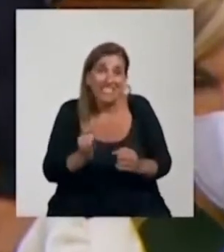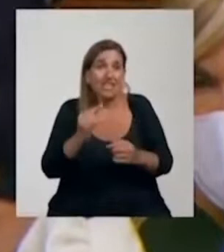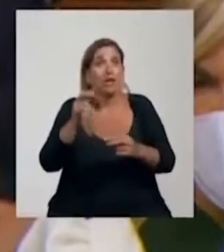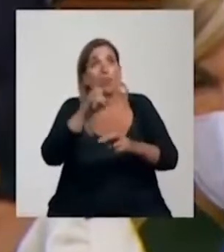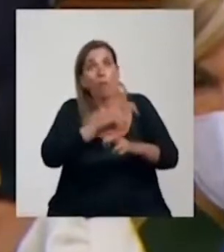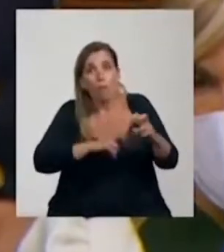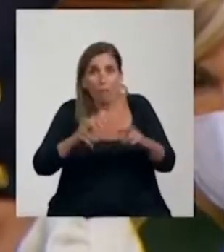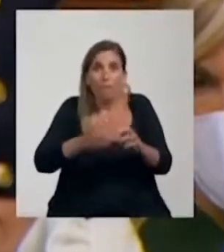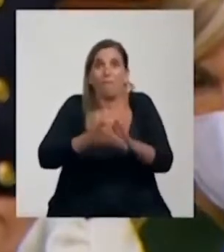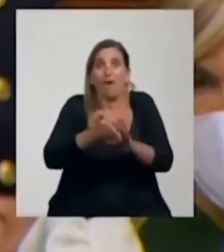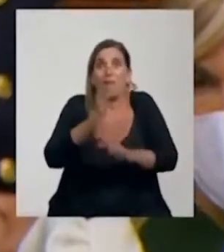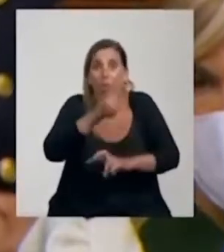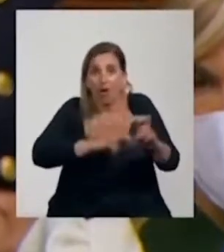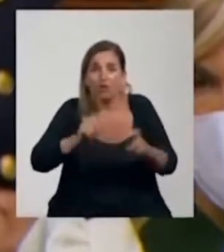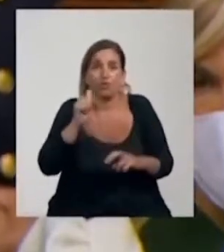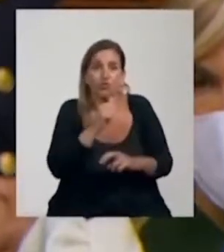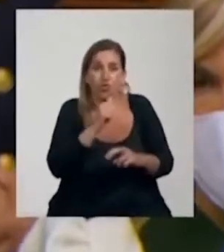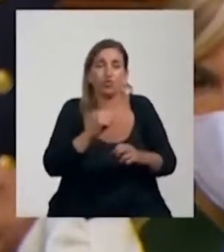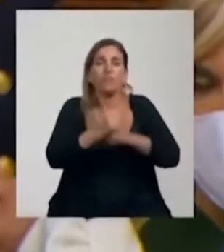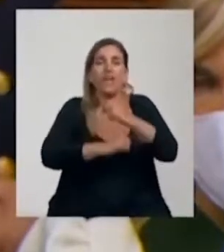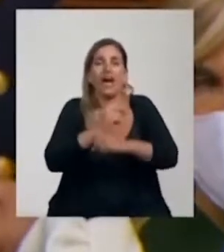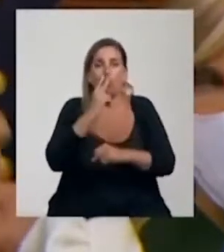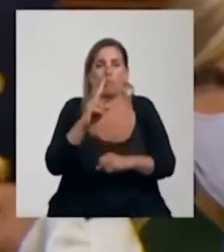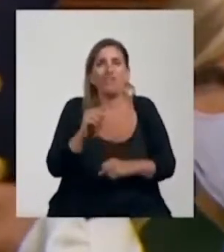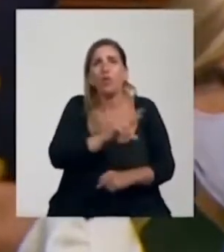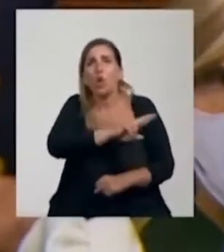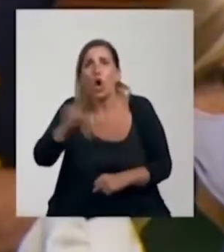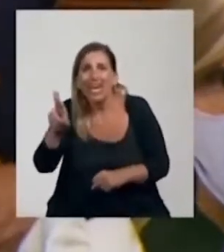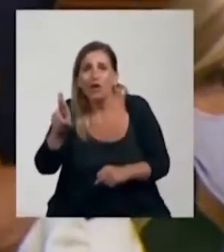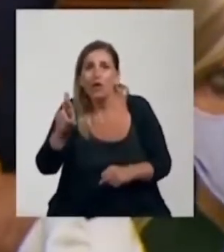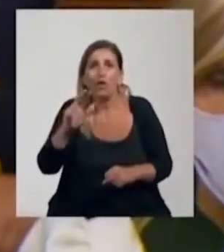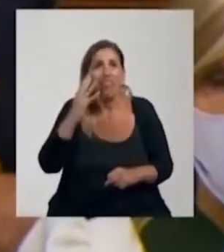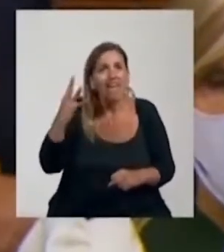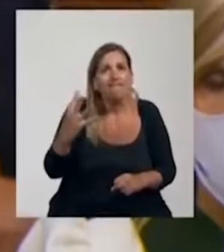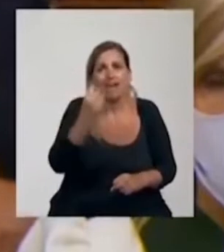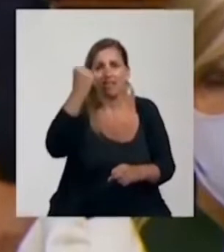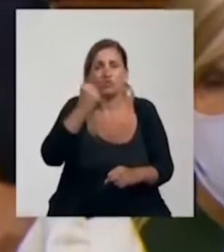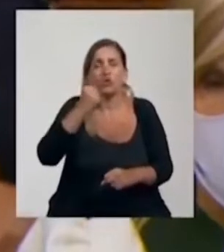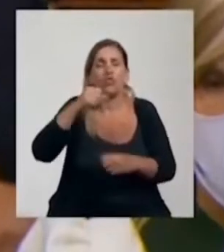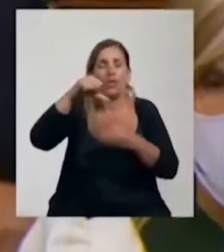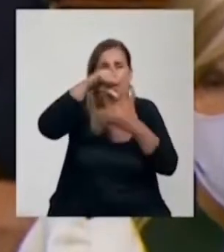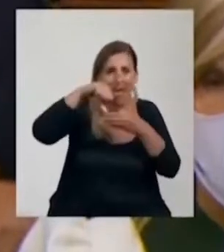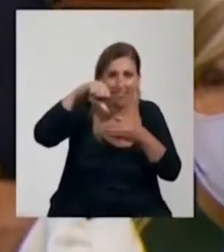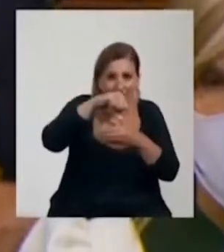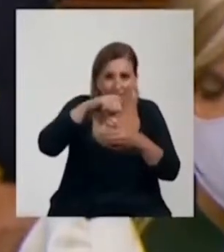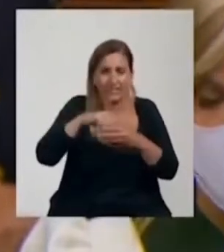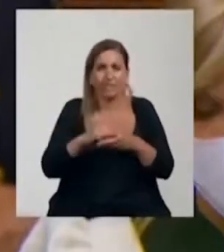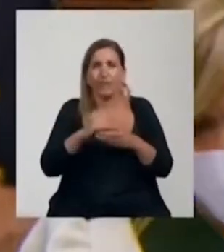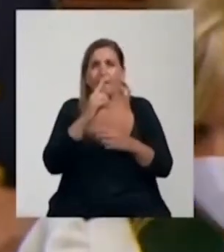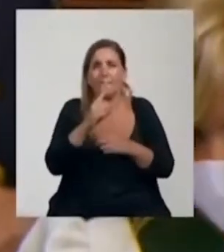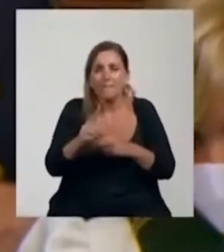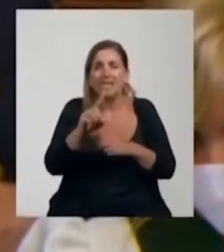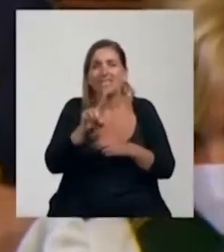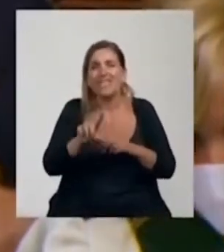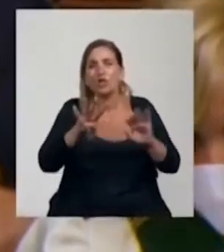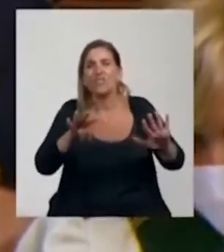camino. En el 2021 tenemos récord de incautación de pasta base,